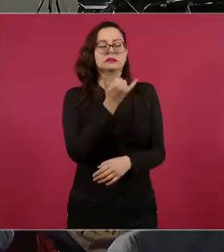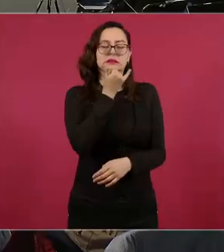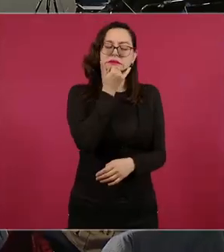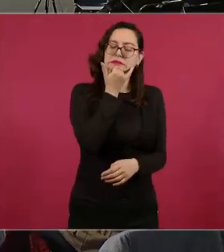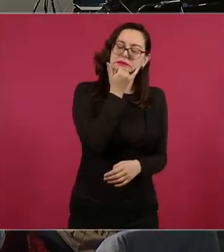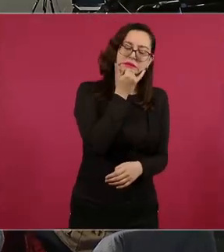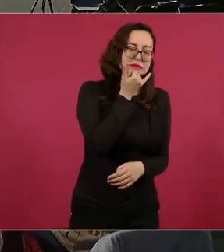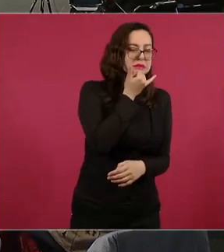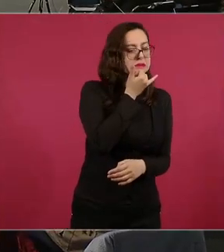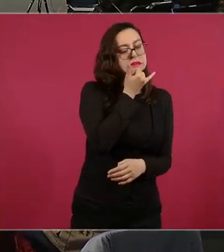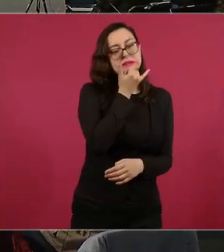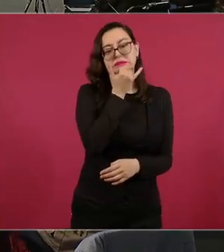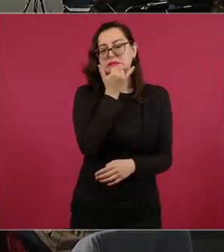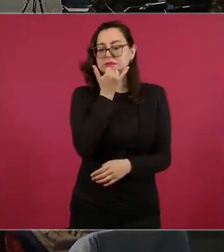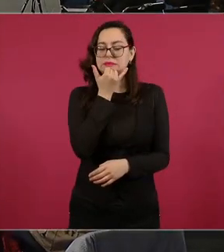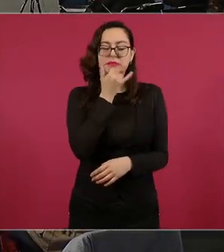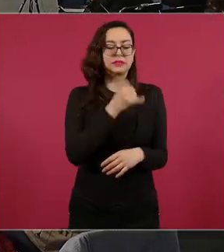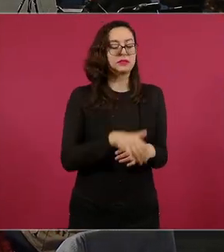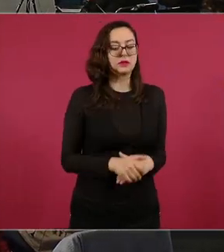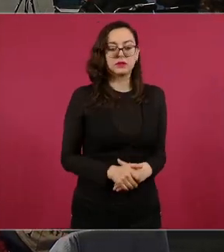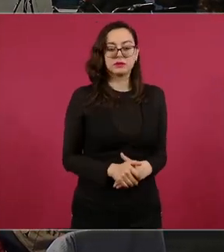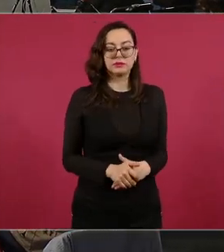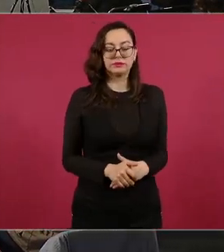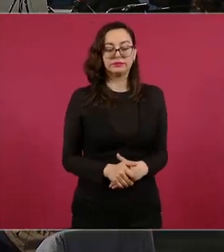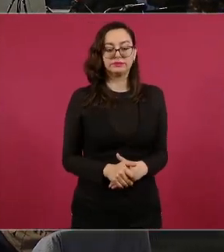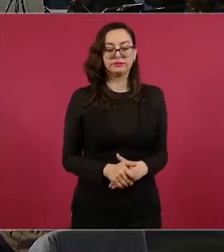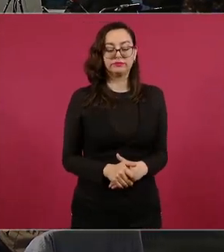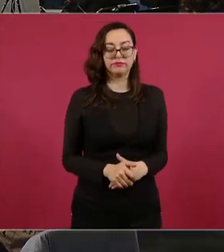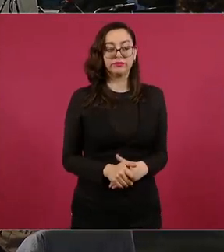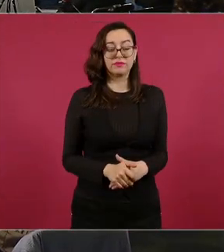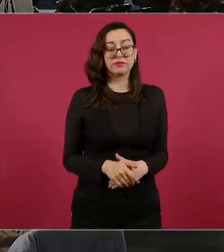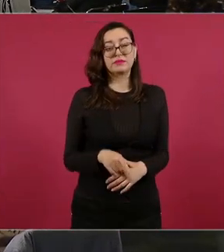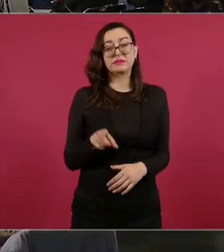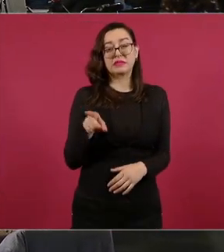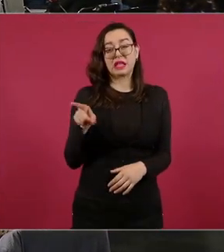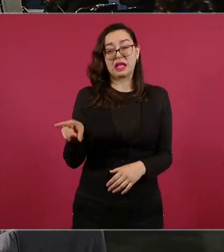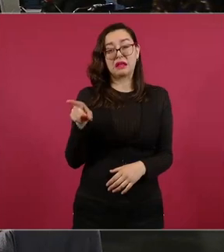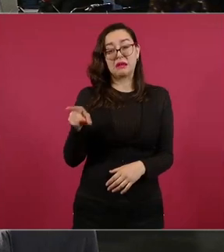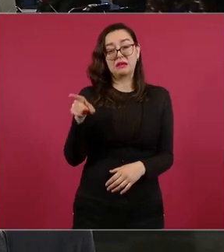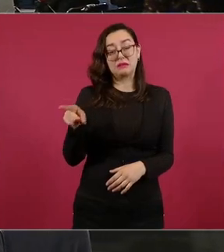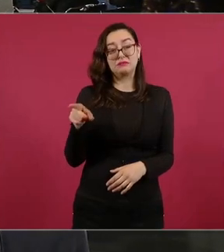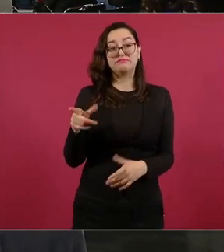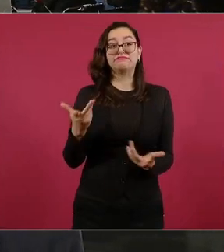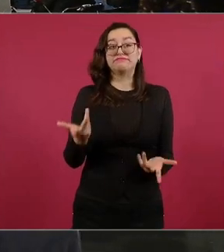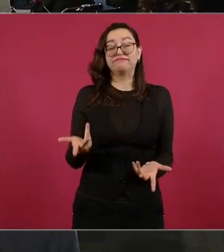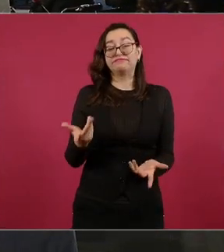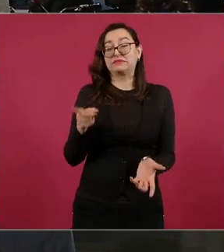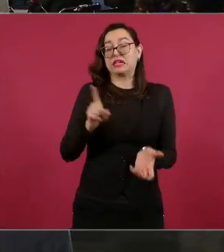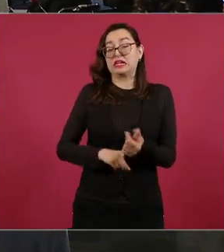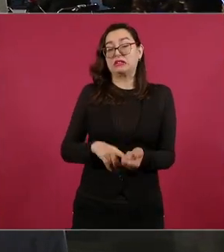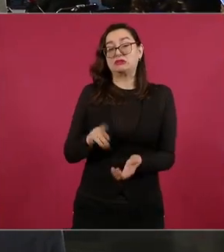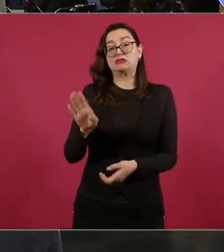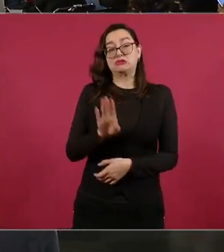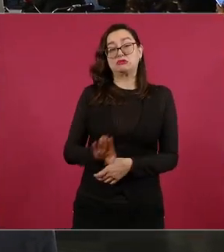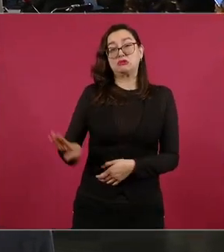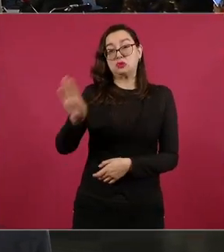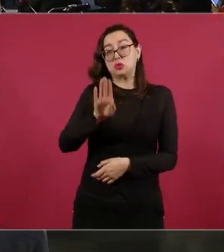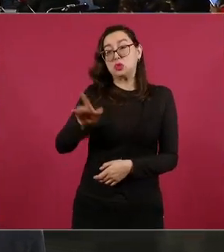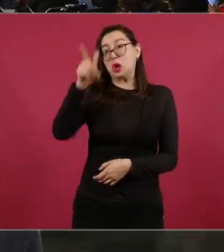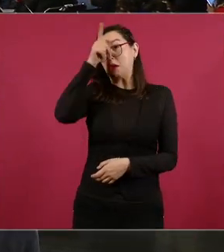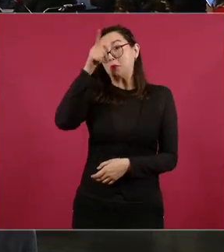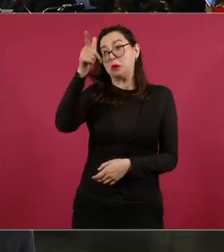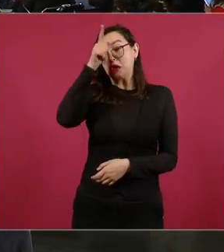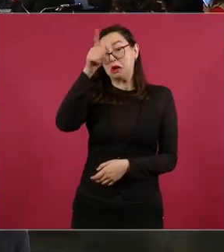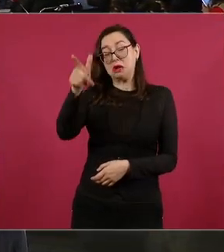aconsejado, esto lo dice el abuelo, por los espíritus, pues es